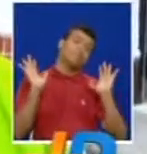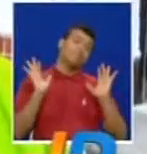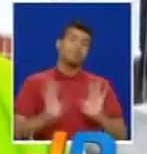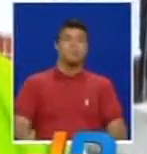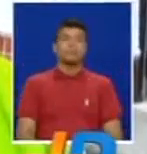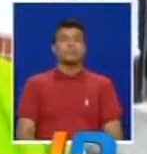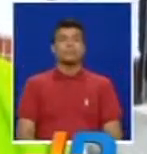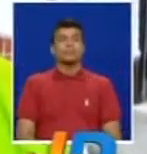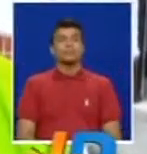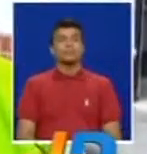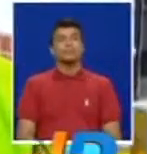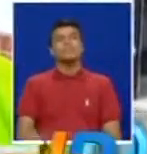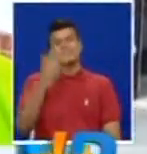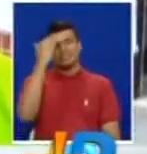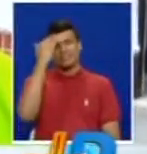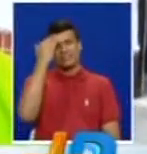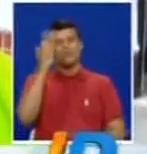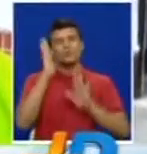Sabemos que la parte